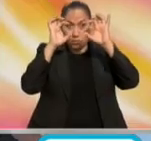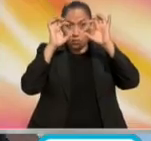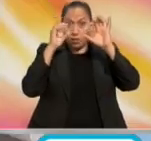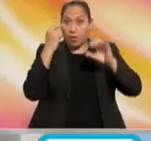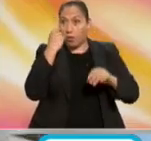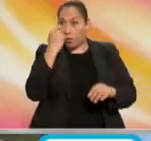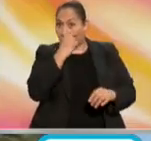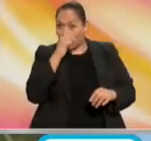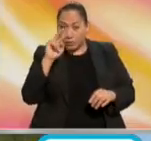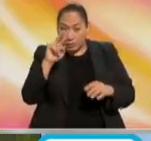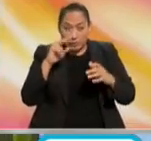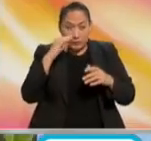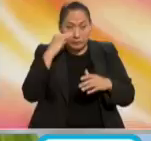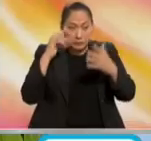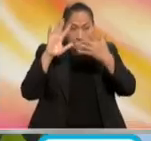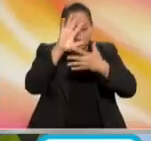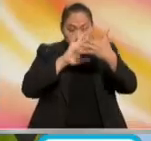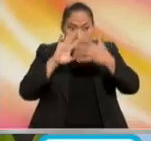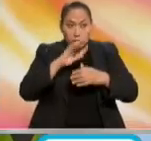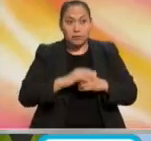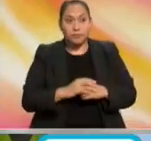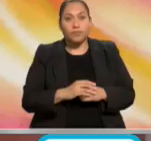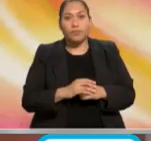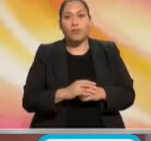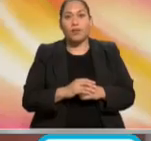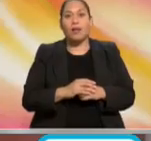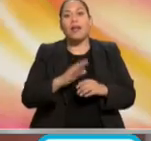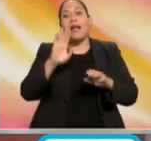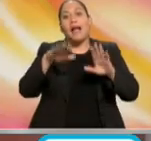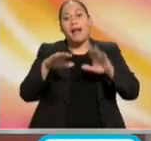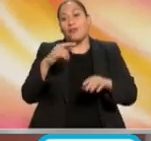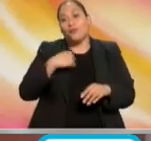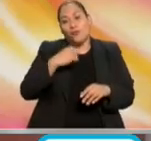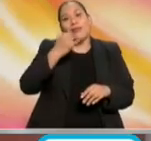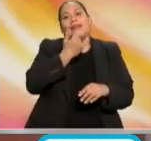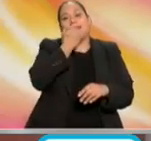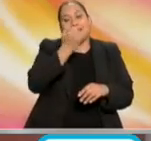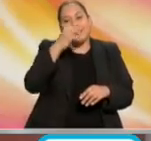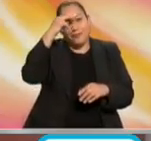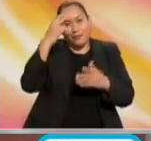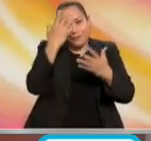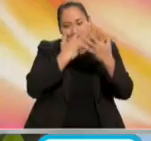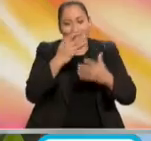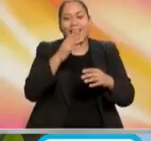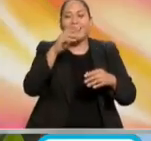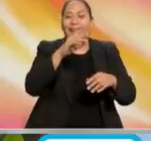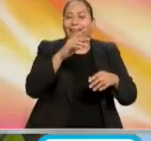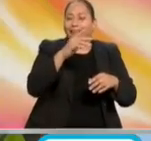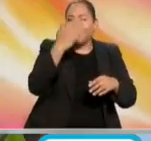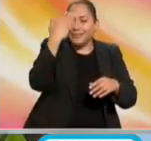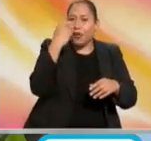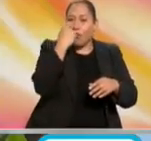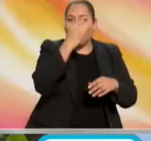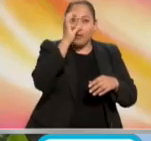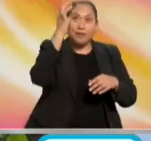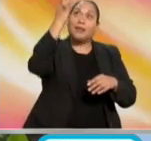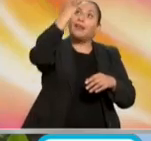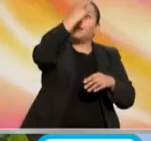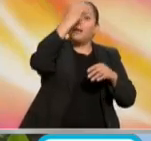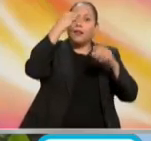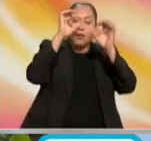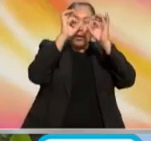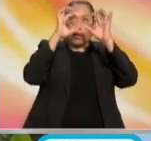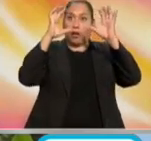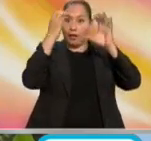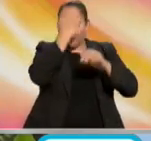visión. ves Estoy las pensando cosas. en el fondo de ojos del estudio que a uno le hacen. Exactamente. Pero aquí, por ejemplo, es algo natural. O sea, un Ok. niño, por ejemplo, cuando